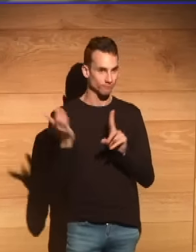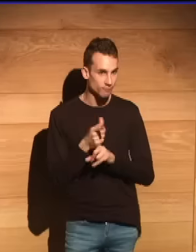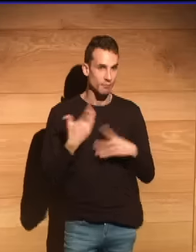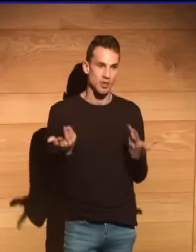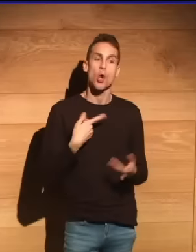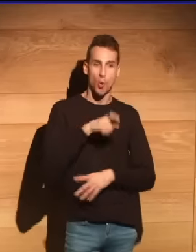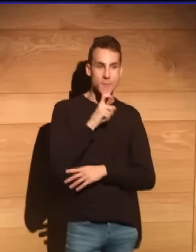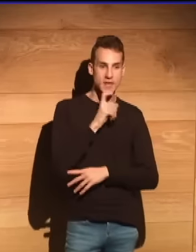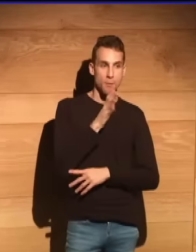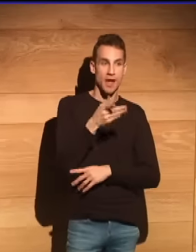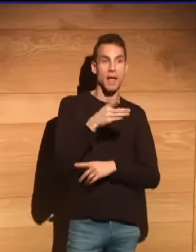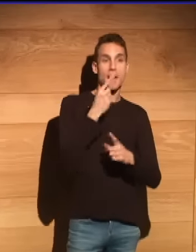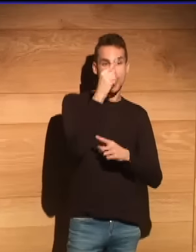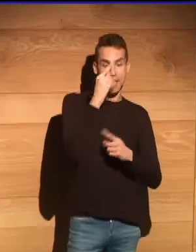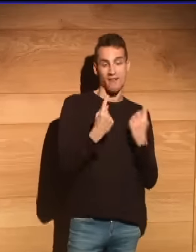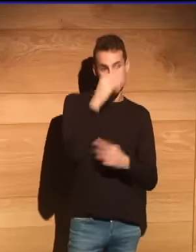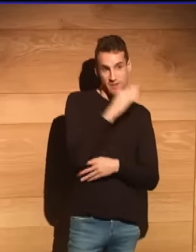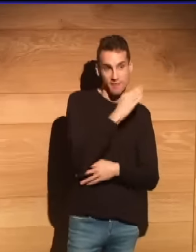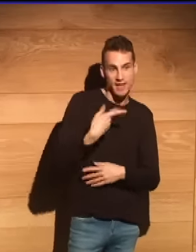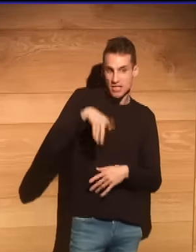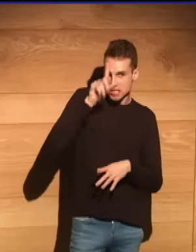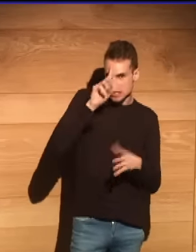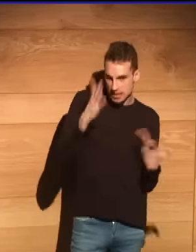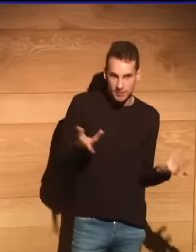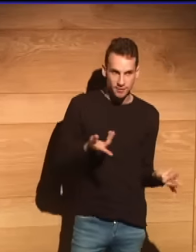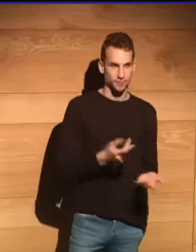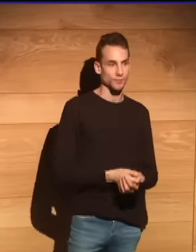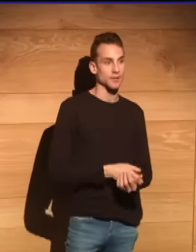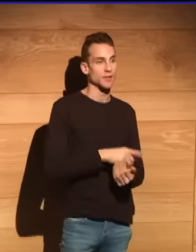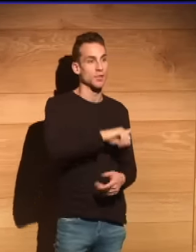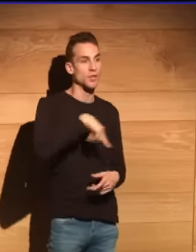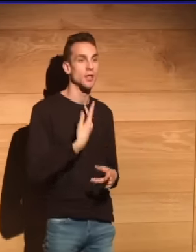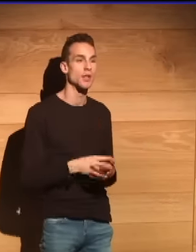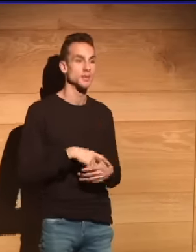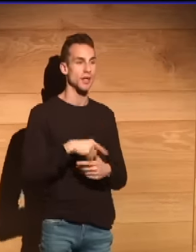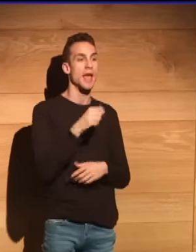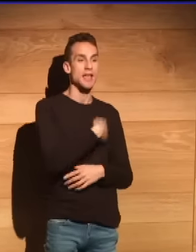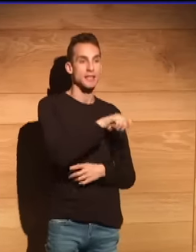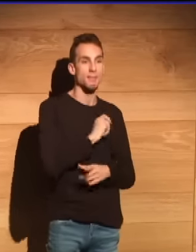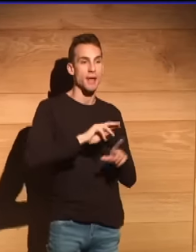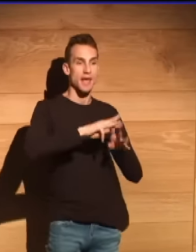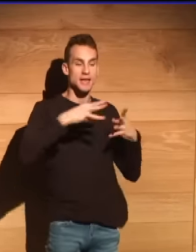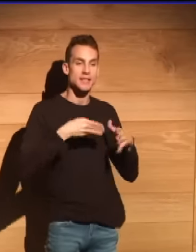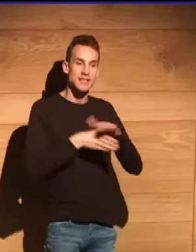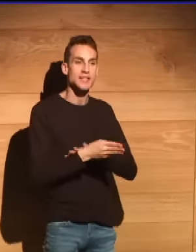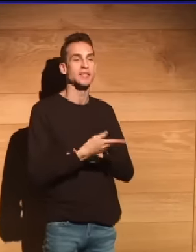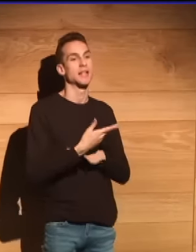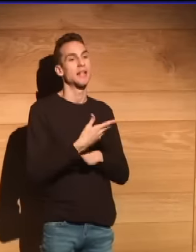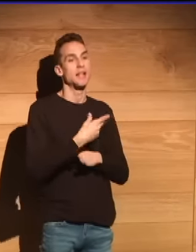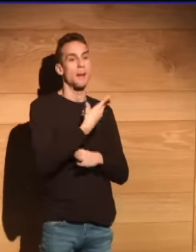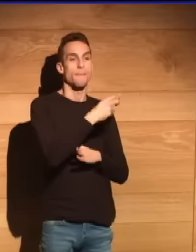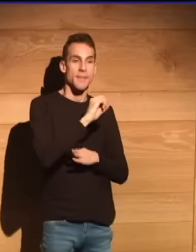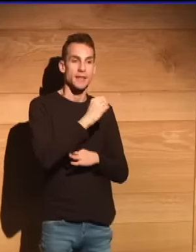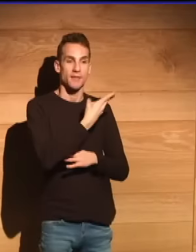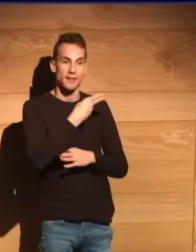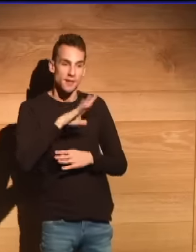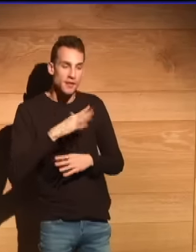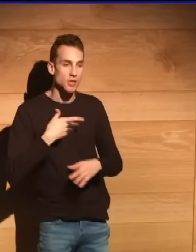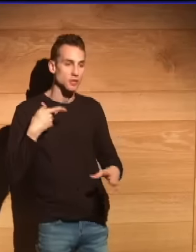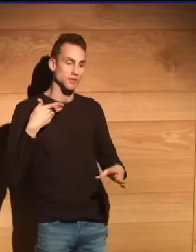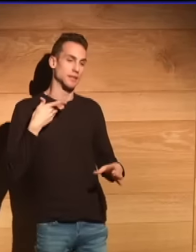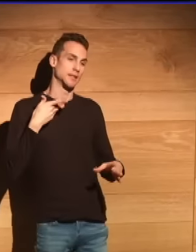España, dentro del que es el plan Agenda Digital, España Digital 2025, es poner la educación digital como una prioridad de